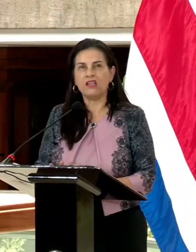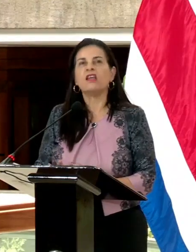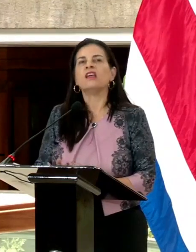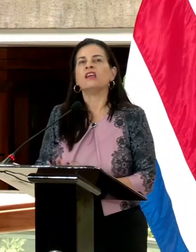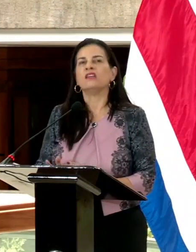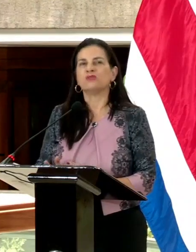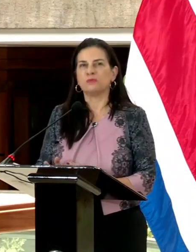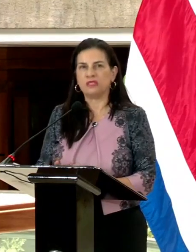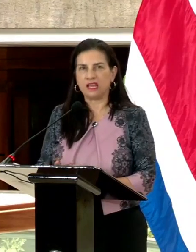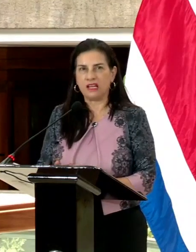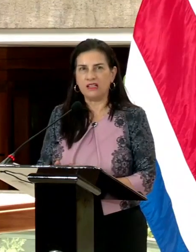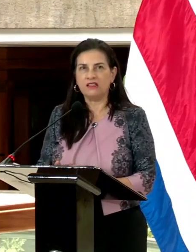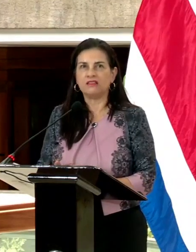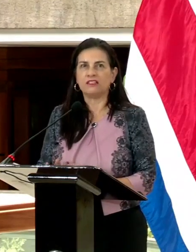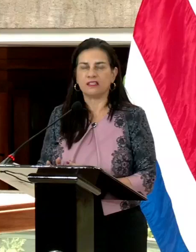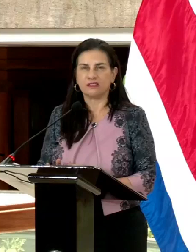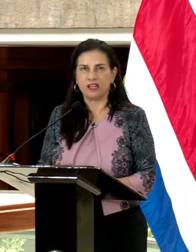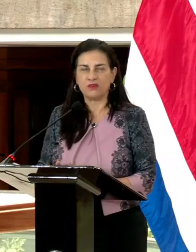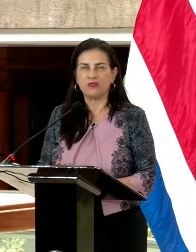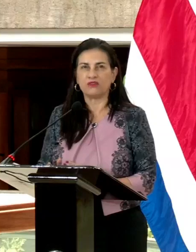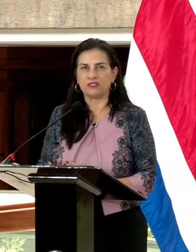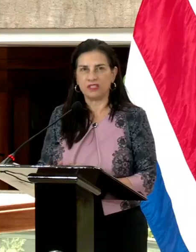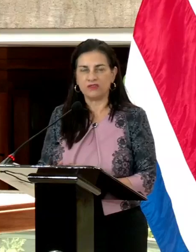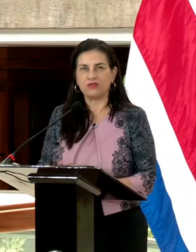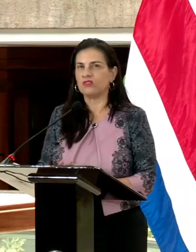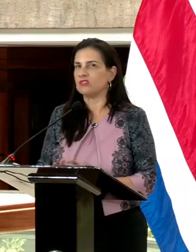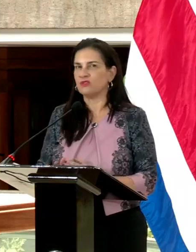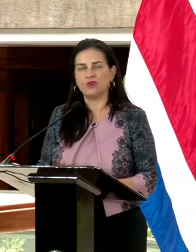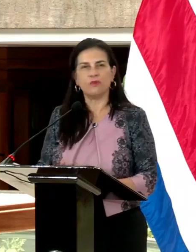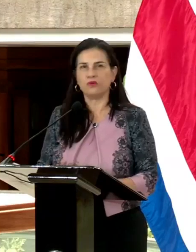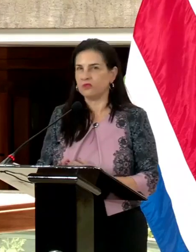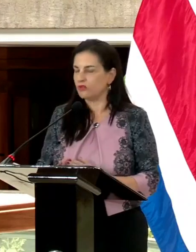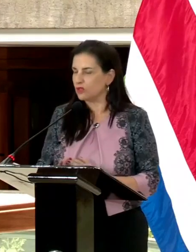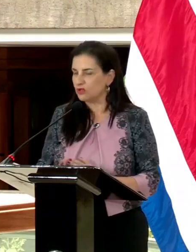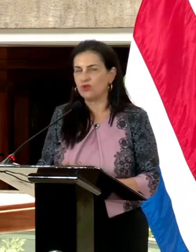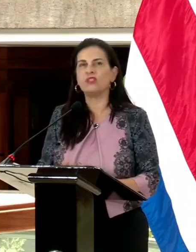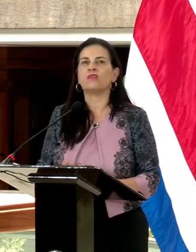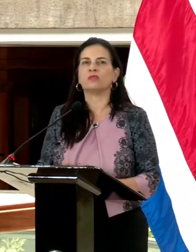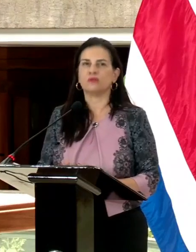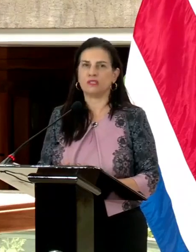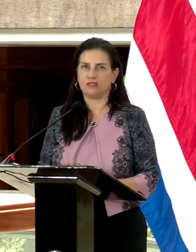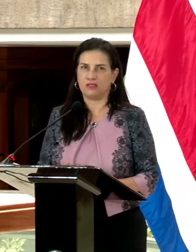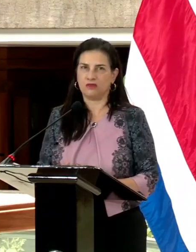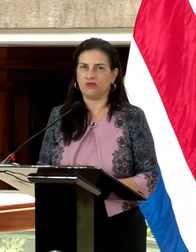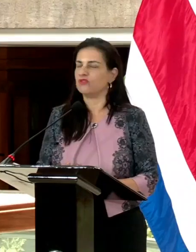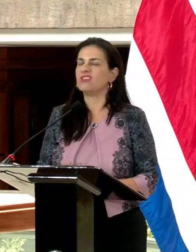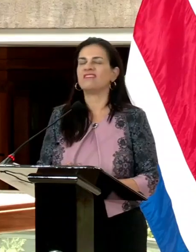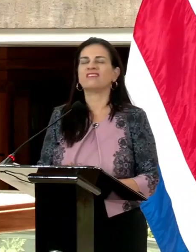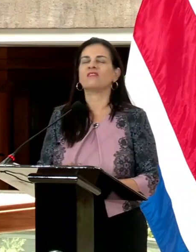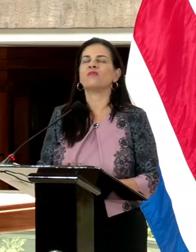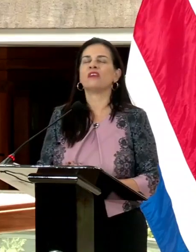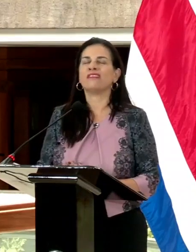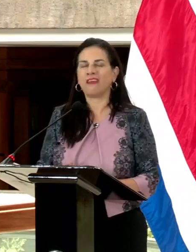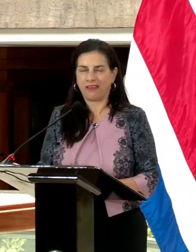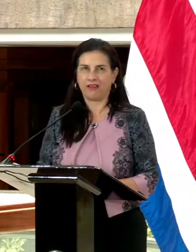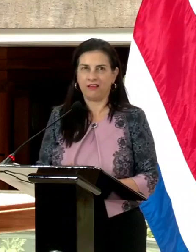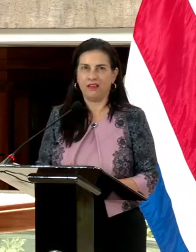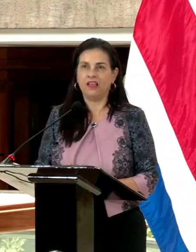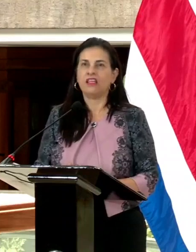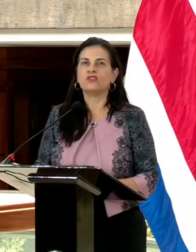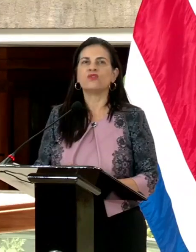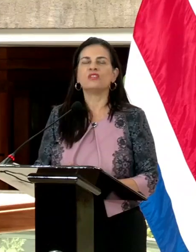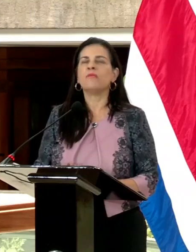lleva el hospital de Cartago en los terrenos donde yo, por lo menos, no estoy de acuerdo en hacerlo. No se ha atrasado en